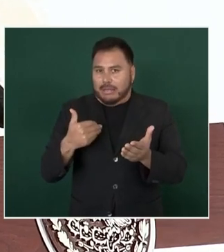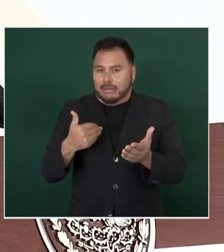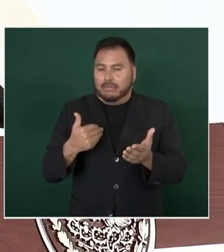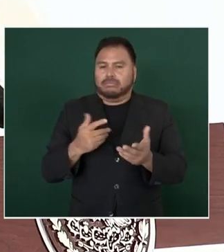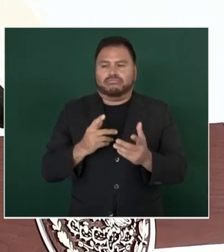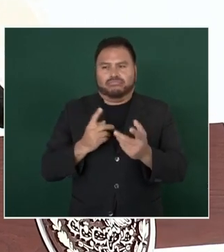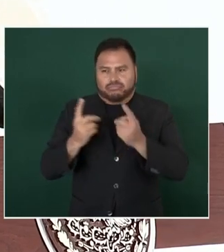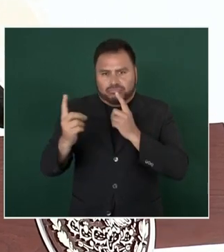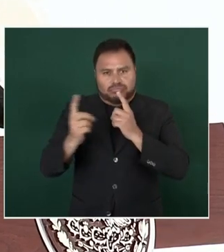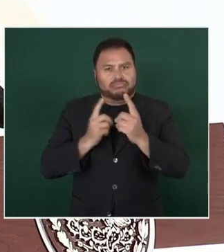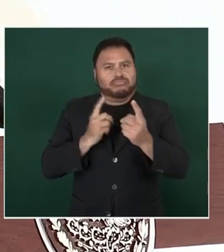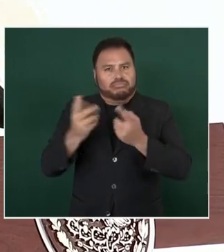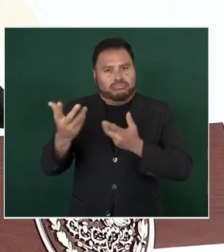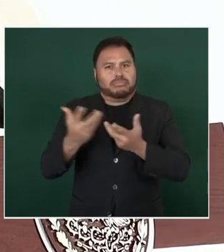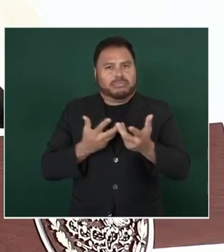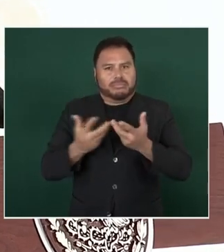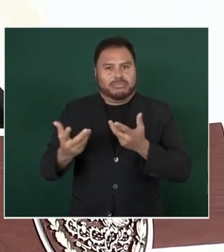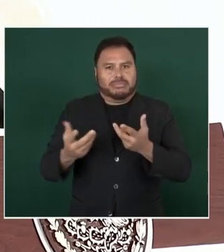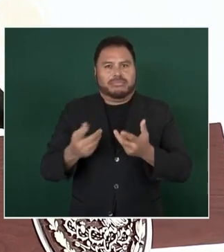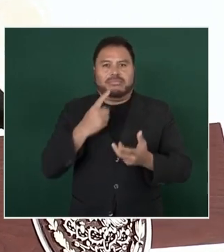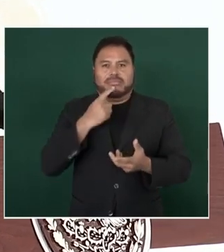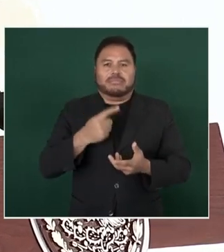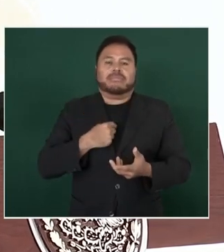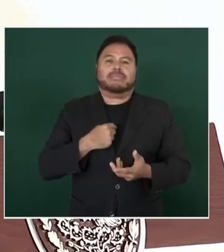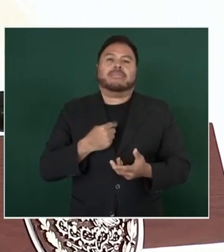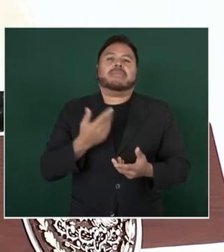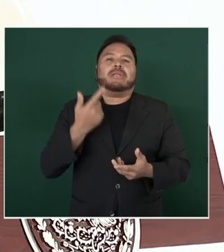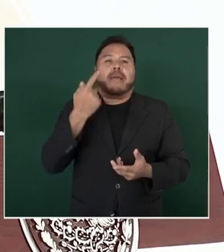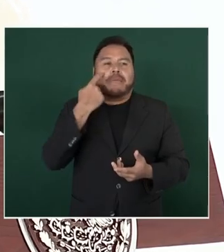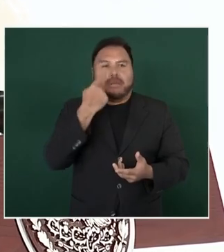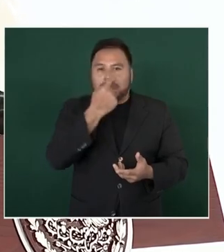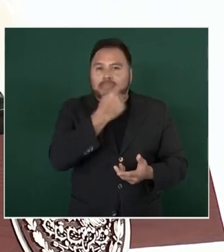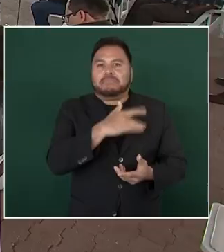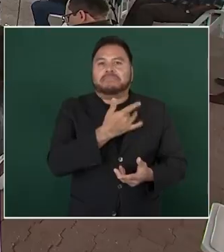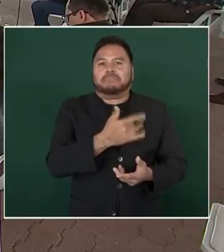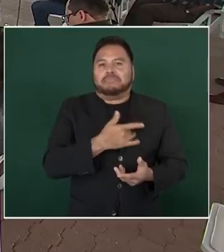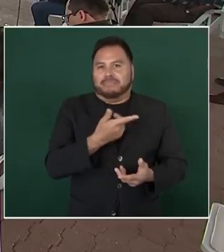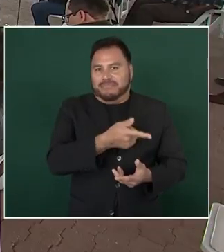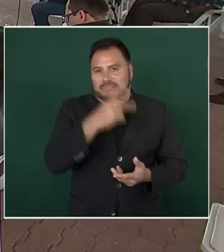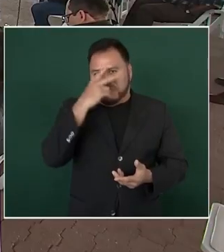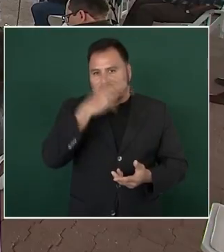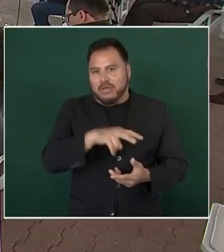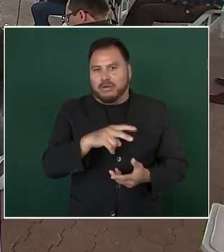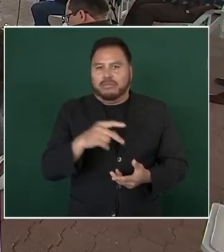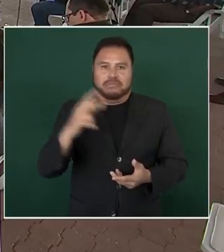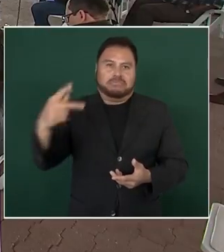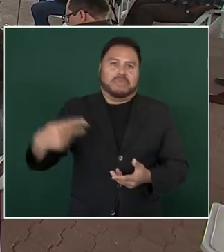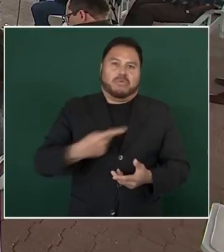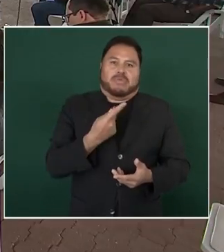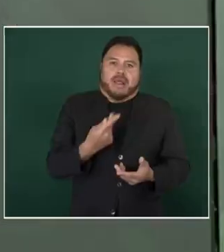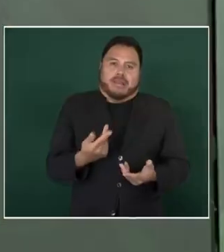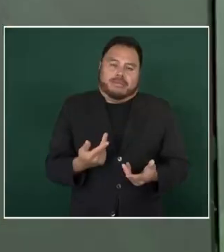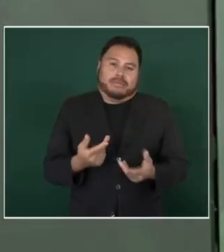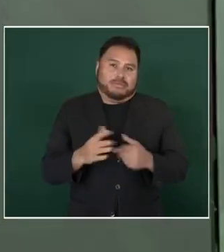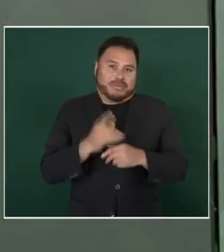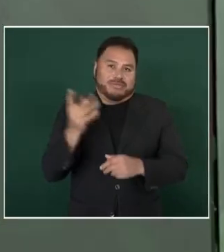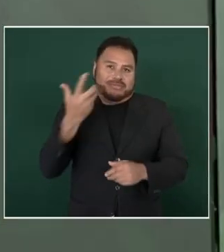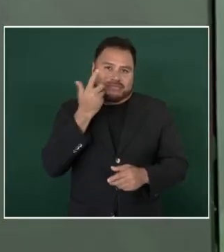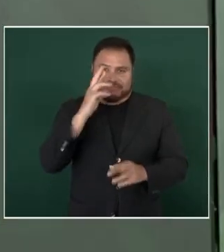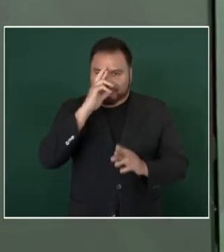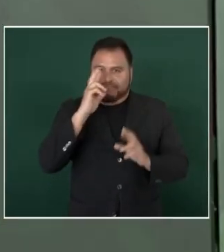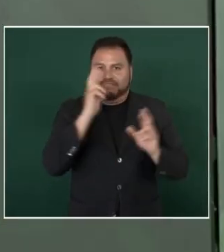discusión, iba a pedirnos nuestro punto de vista, que de manera